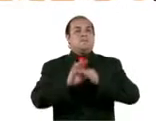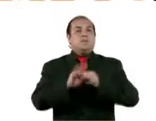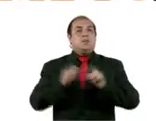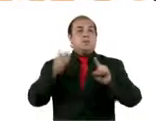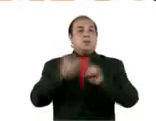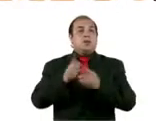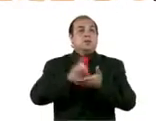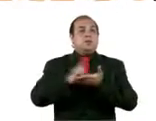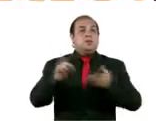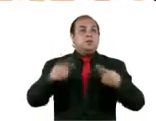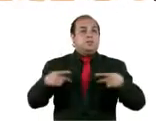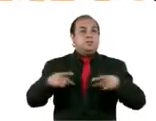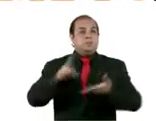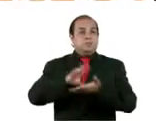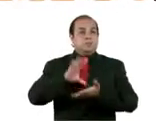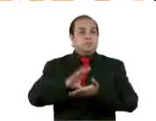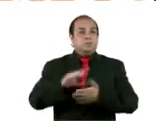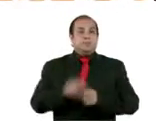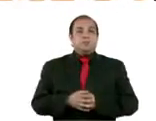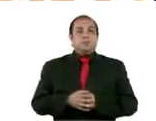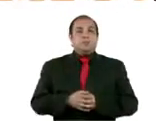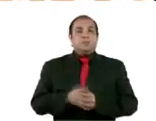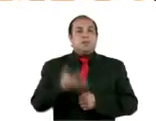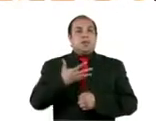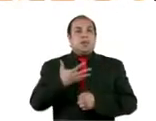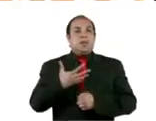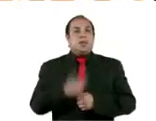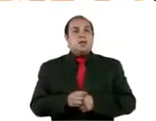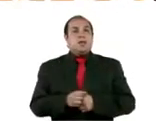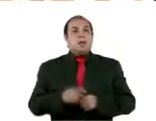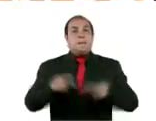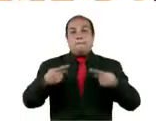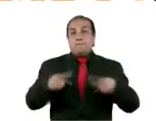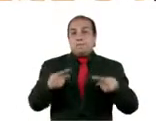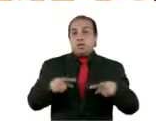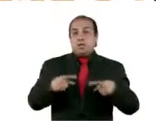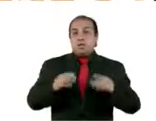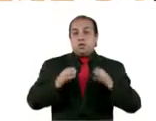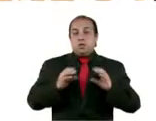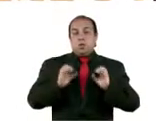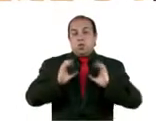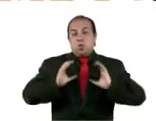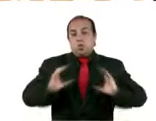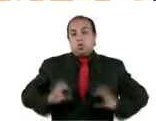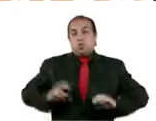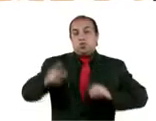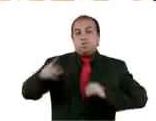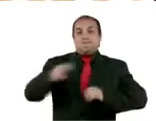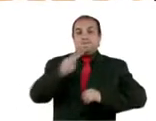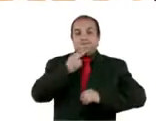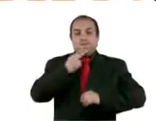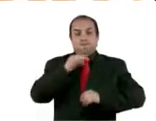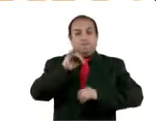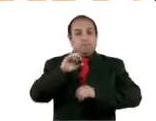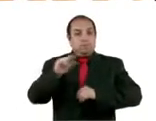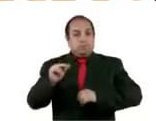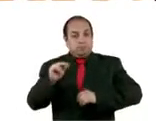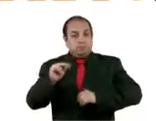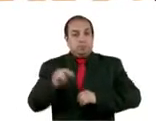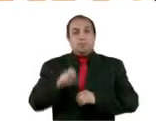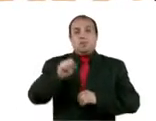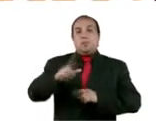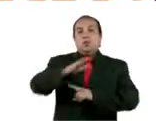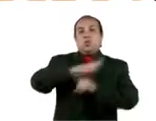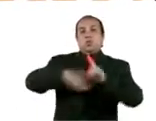con Discapacidad sobre la funcionalidad del cuerpo, pero por otro lado, su contexto social.